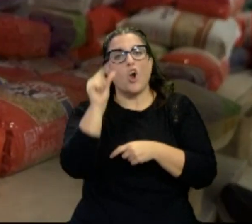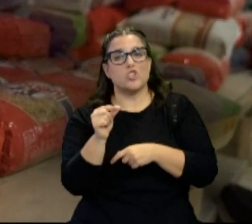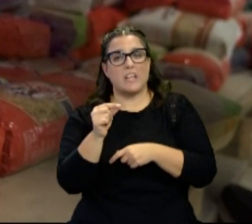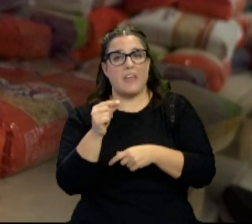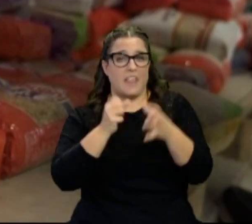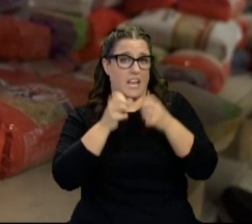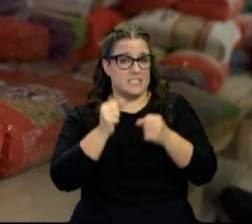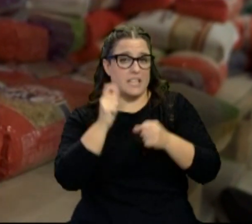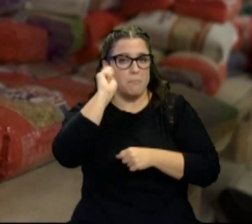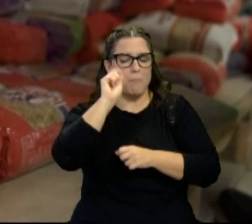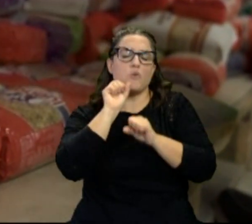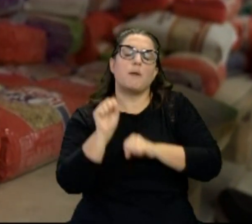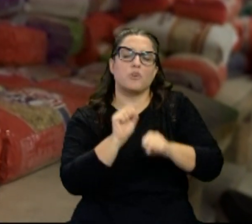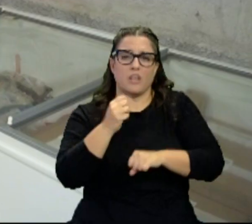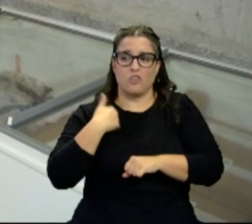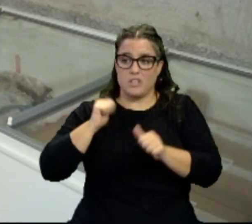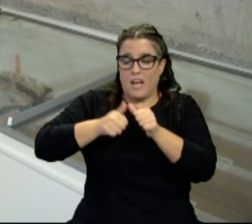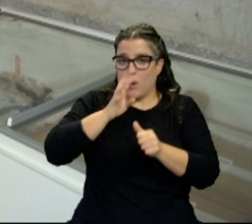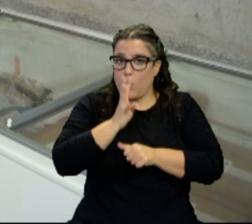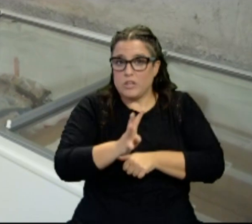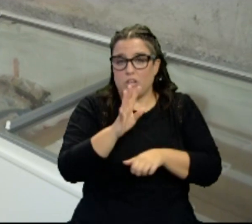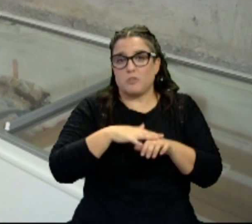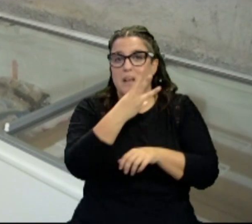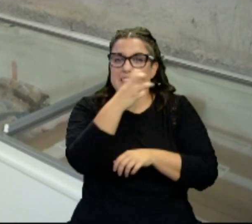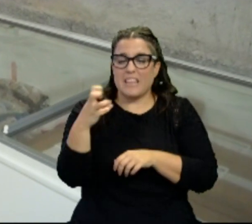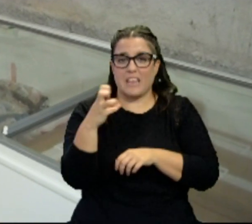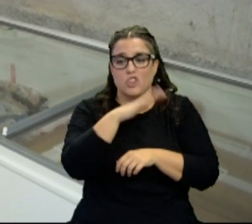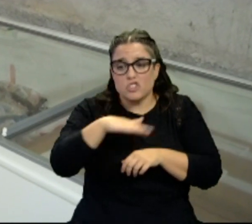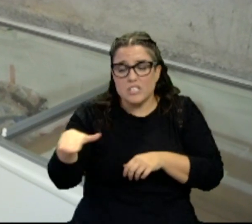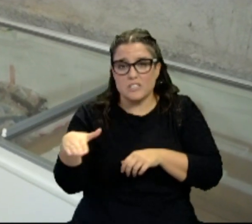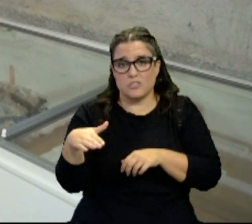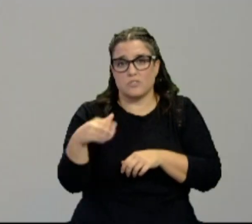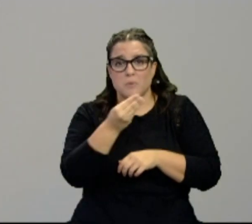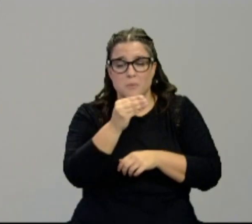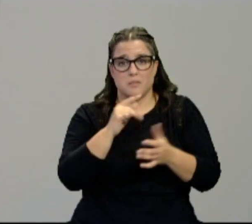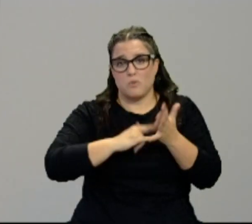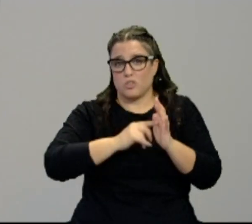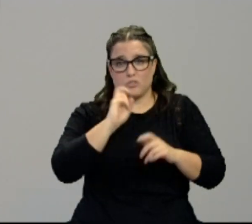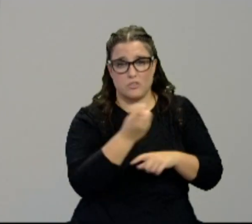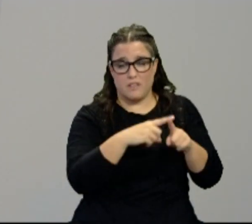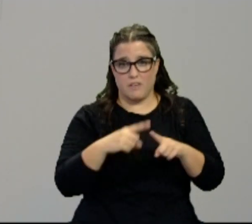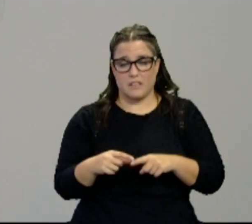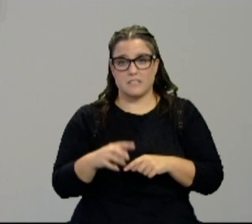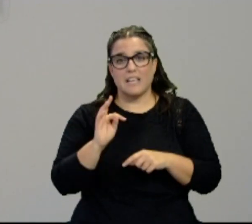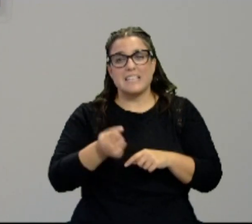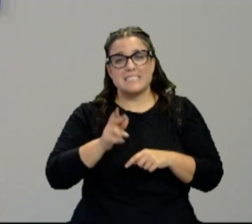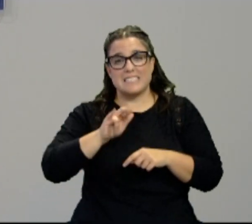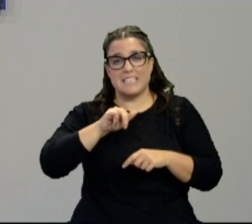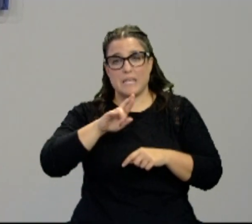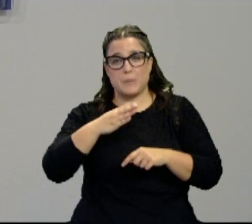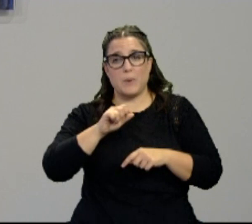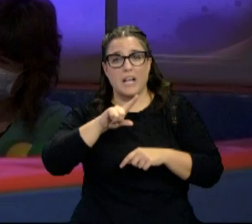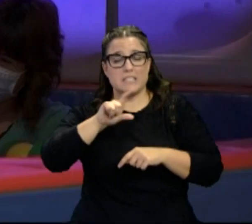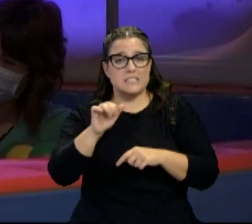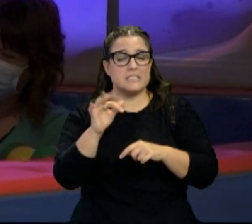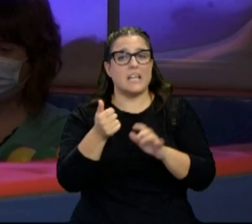Pamplona ha protegido durante 4 años a más de 300 pequeños y pequeñas en diferentes proyectos. Chirihuelta es una microoperativa de iniciativa